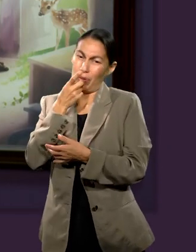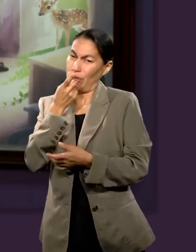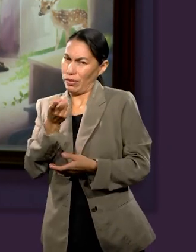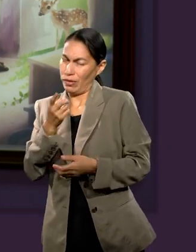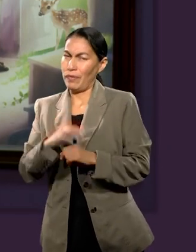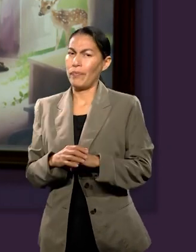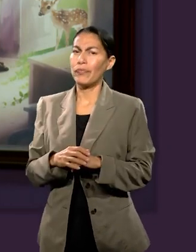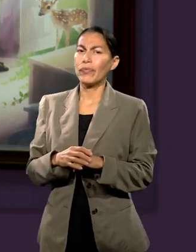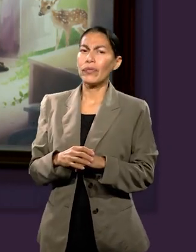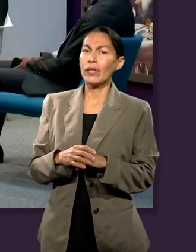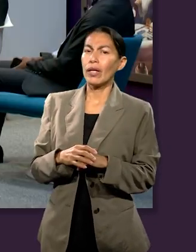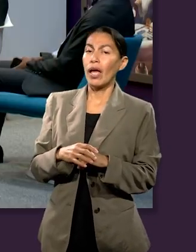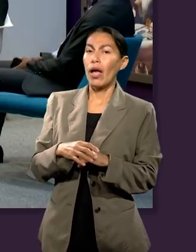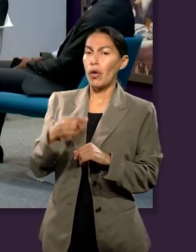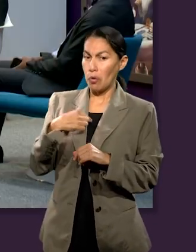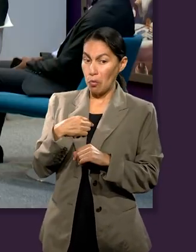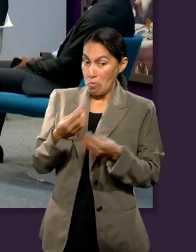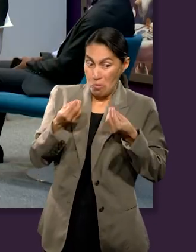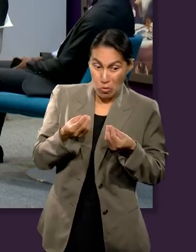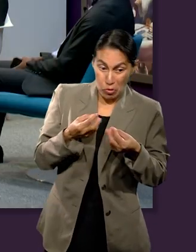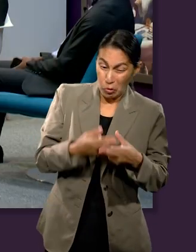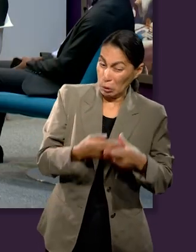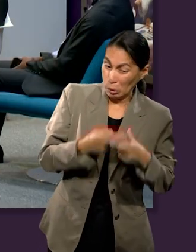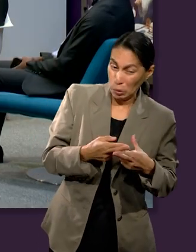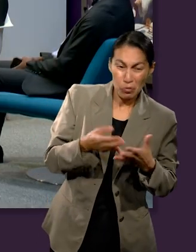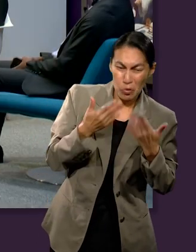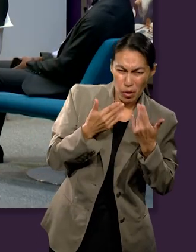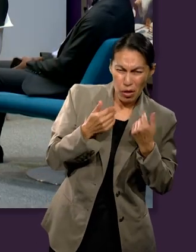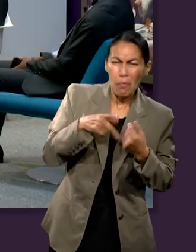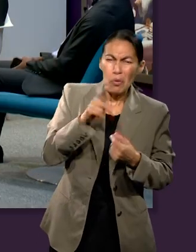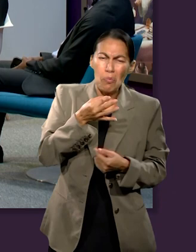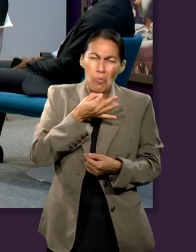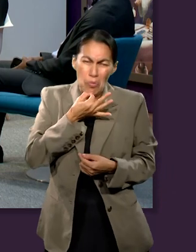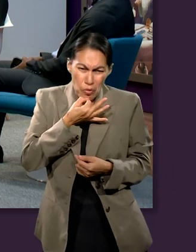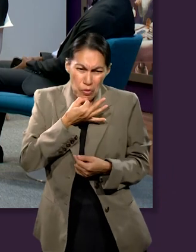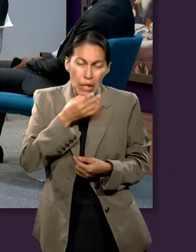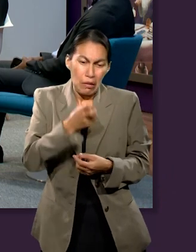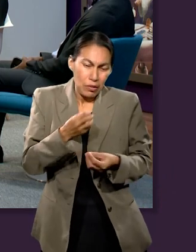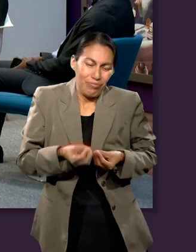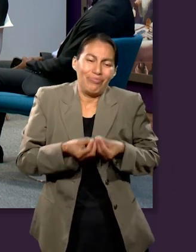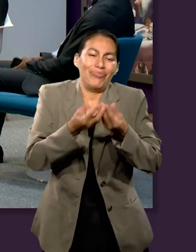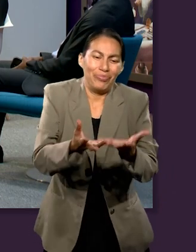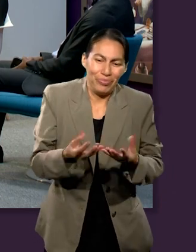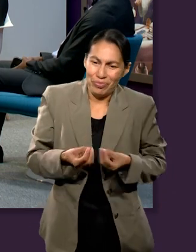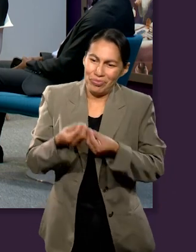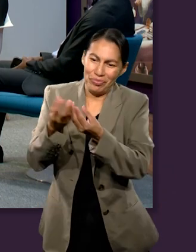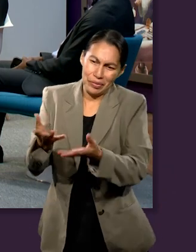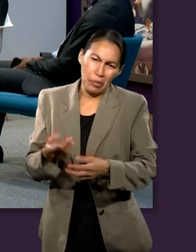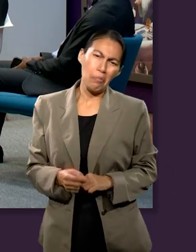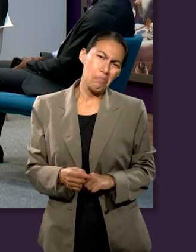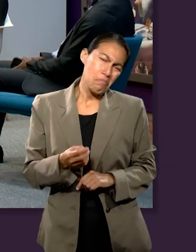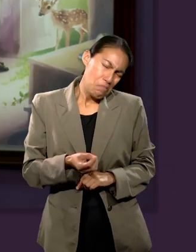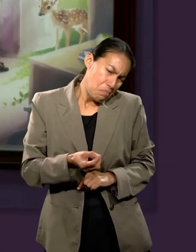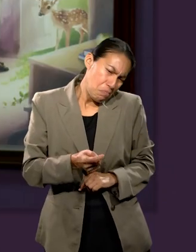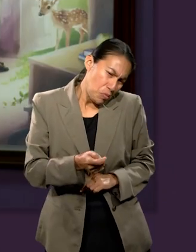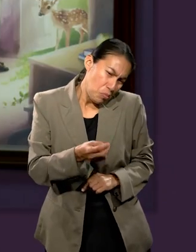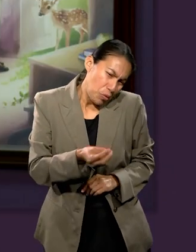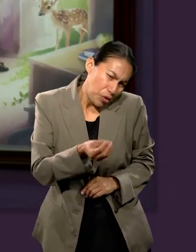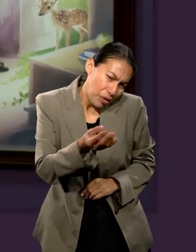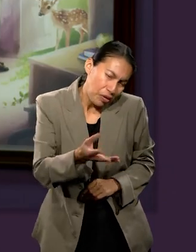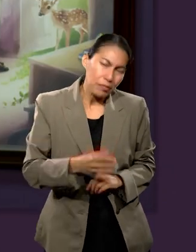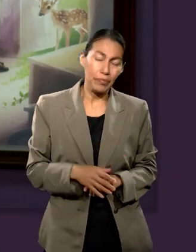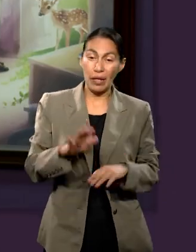en la casa pero lo poco que tenemos lo podemos compartir con los demás y tal vez no tenemos algo material para dar